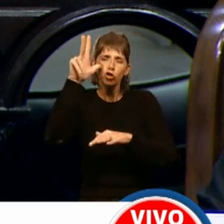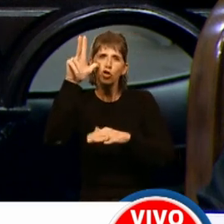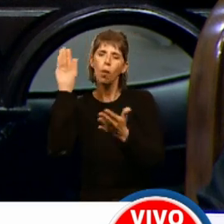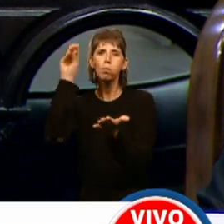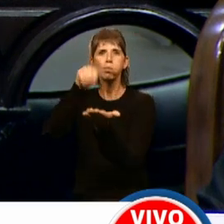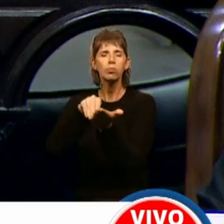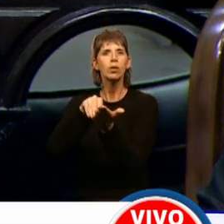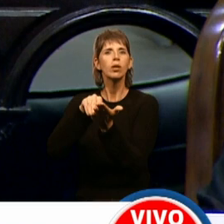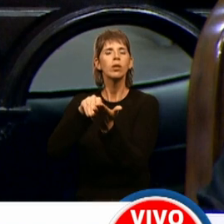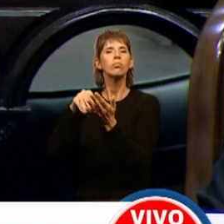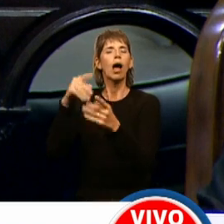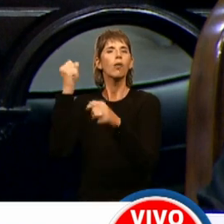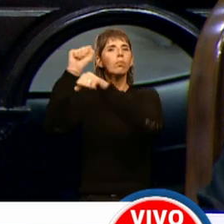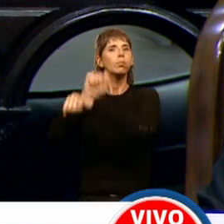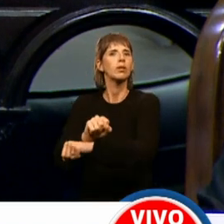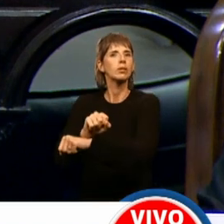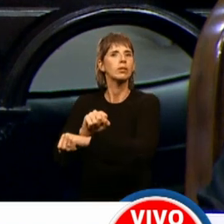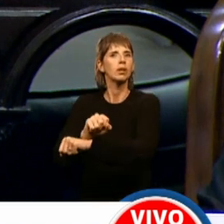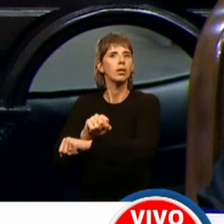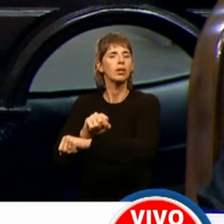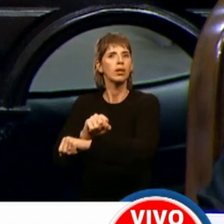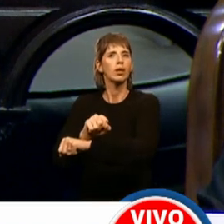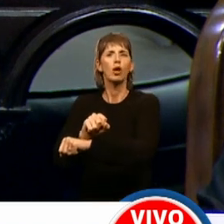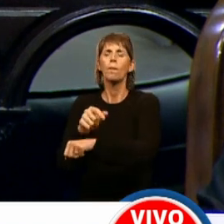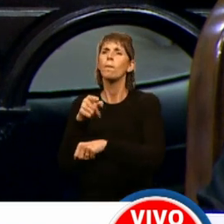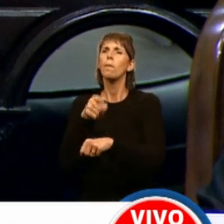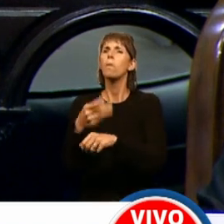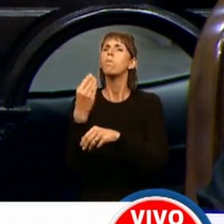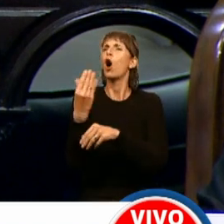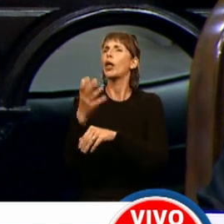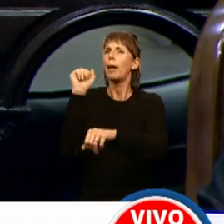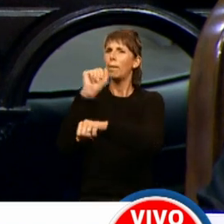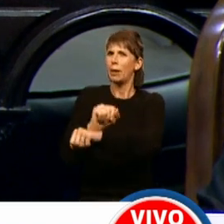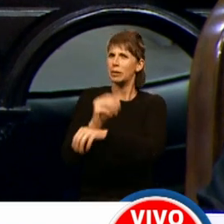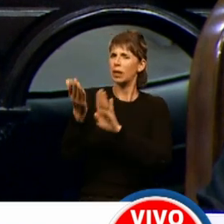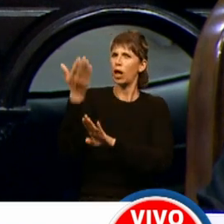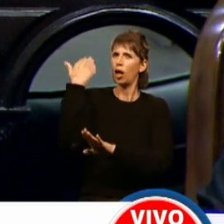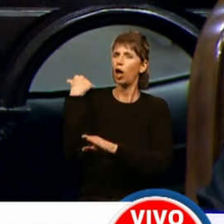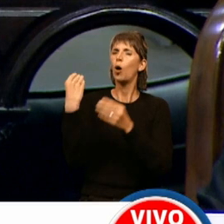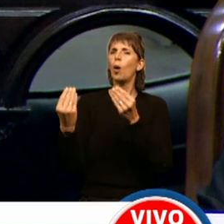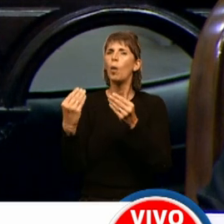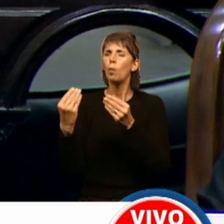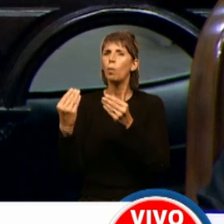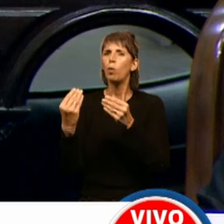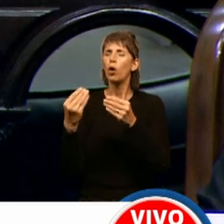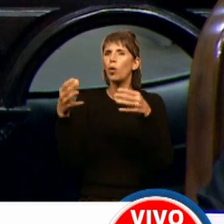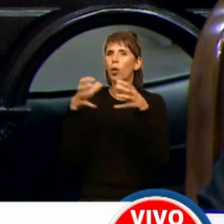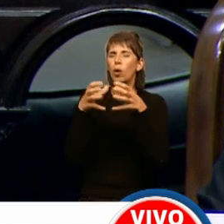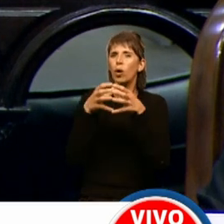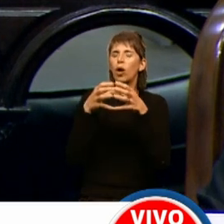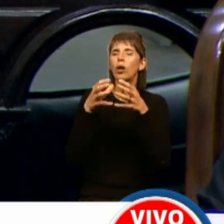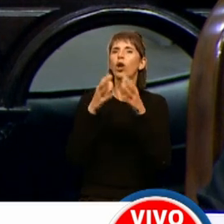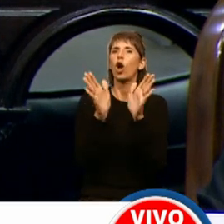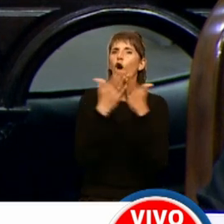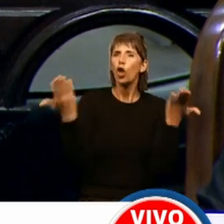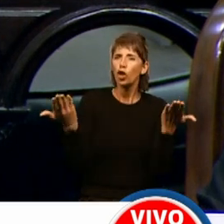porque por ver por qué no por haber quedado incluida en una categoría del código contravencional